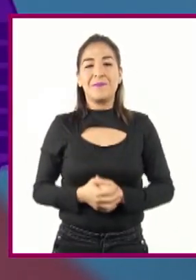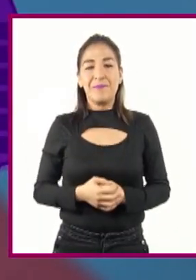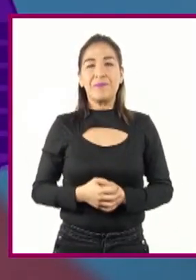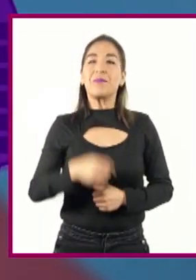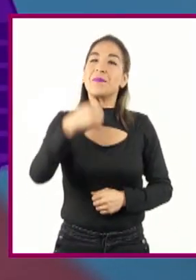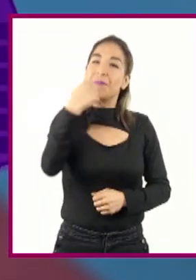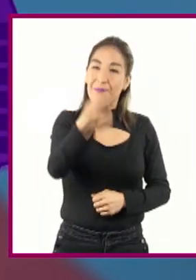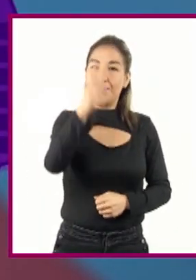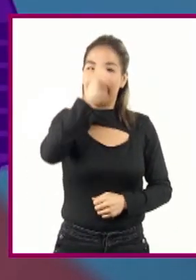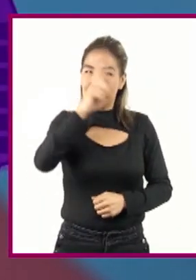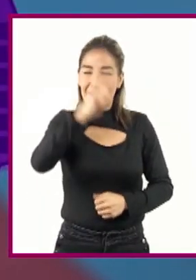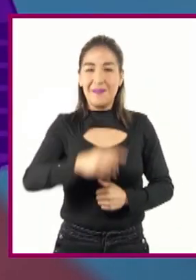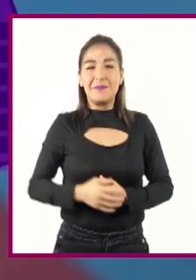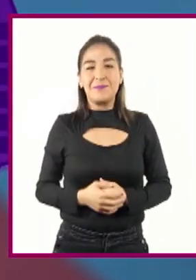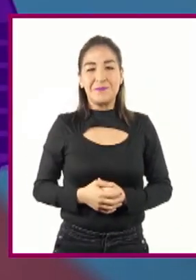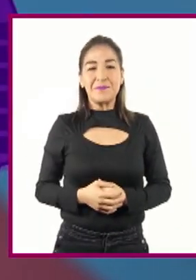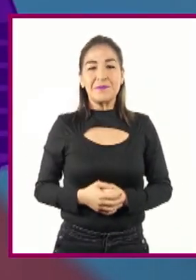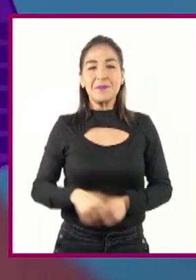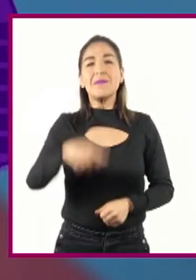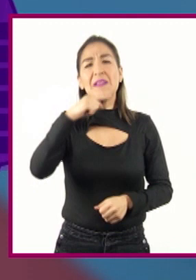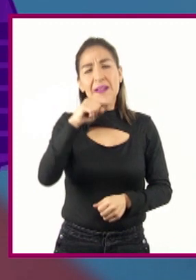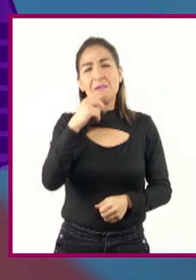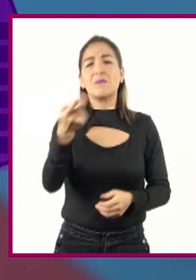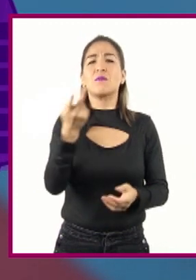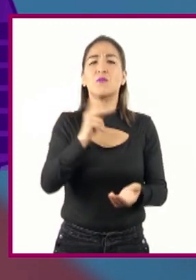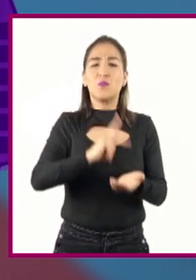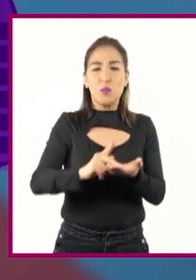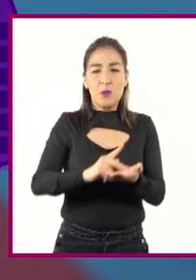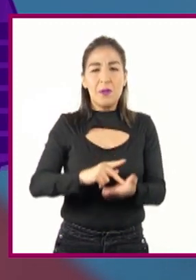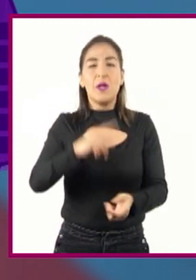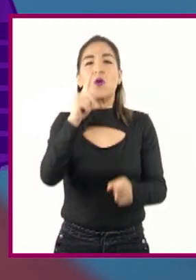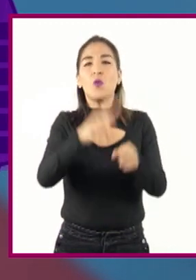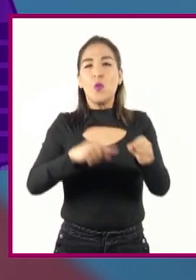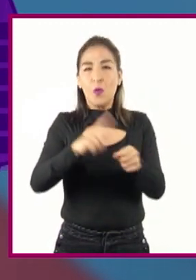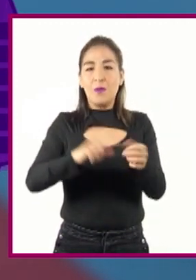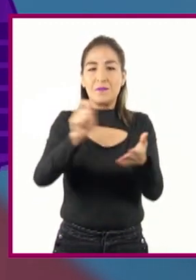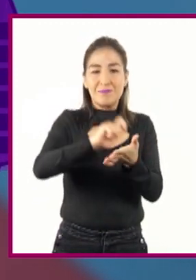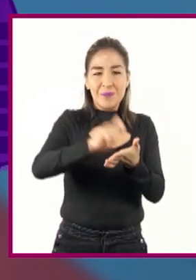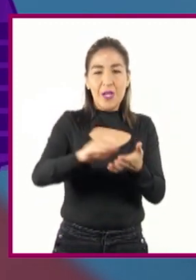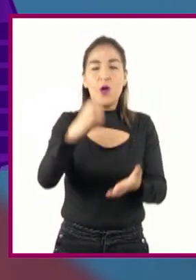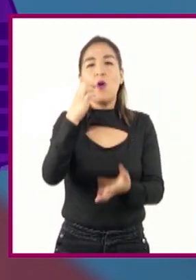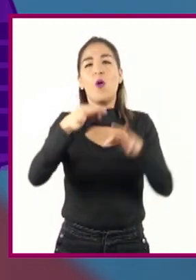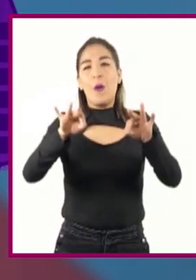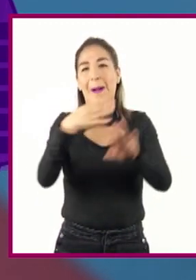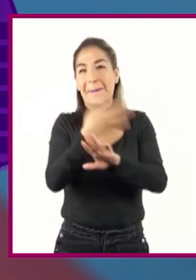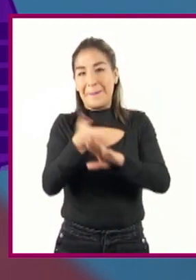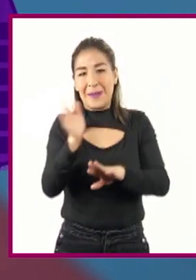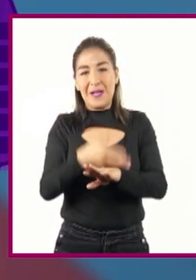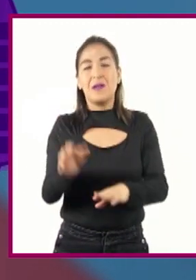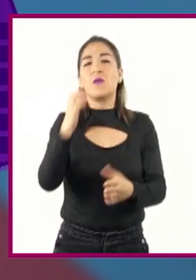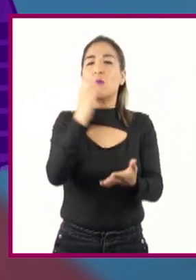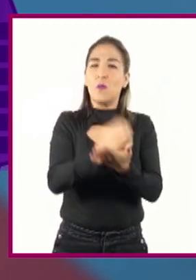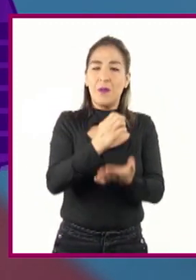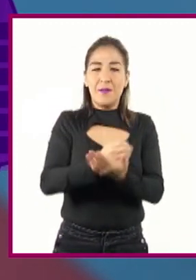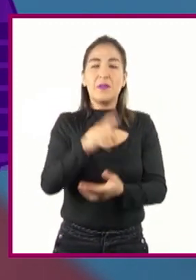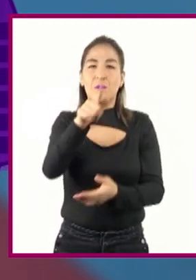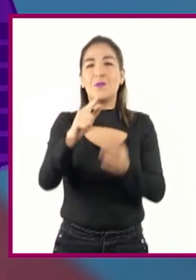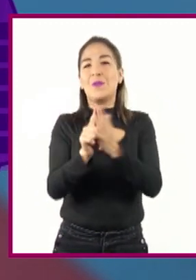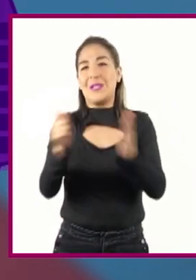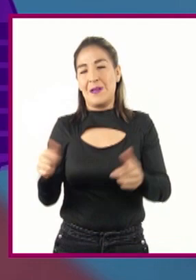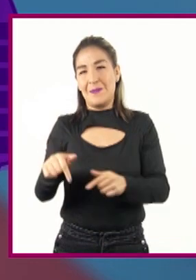recomendamos tener a la mano lápiz o bolígrafo, colores, hojas blancas o cuaderno y su libro de texto para